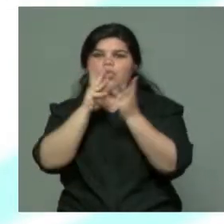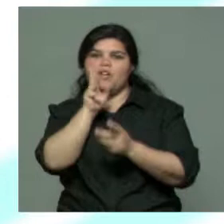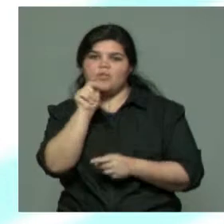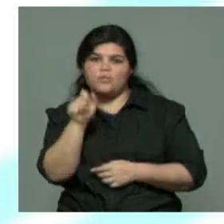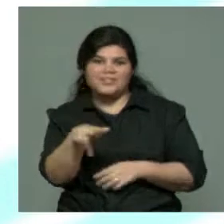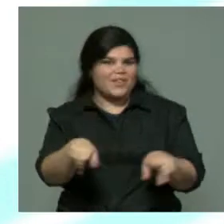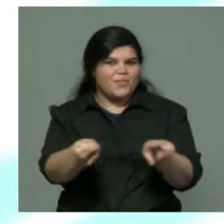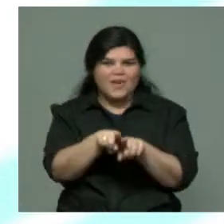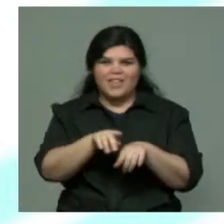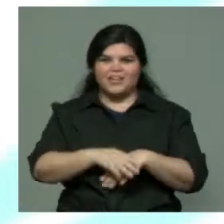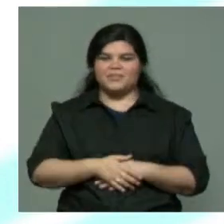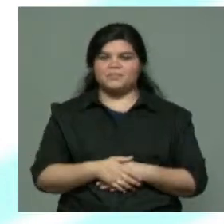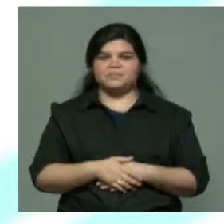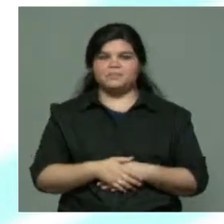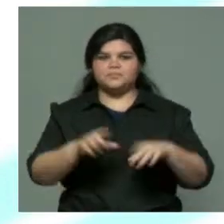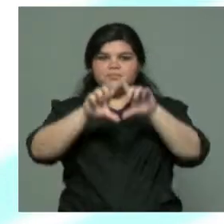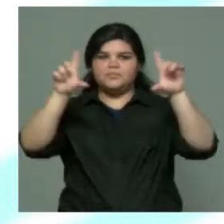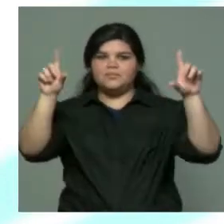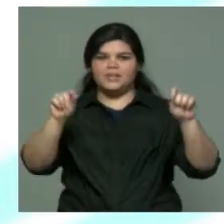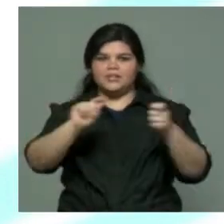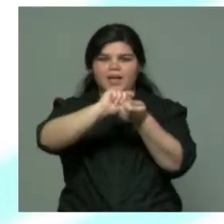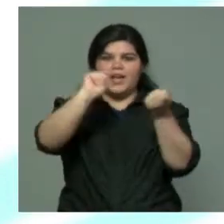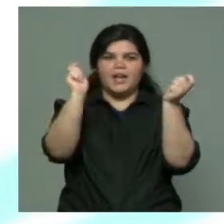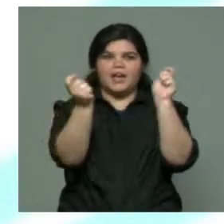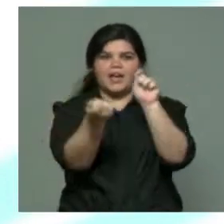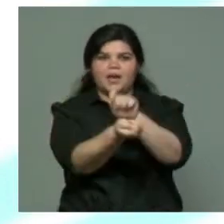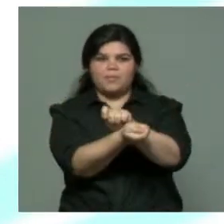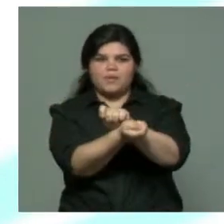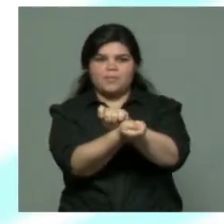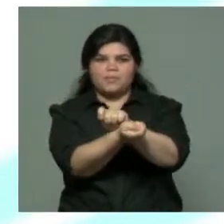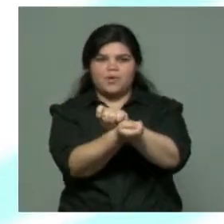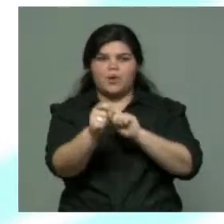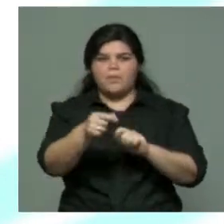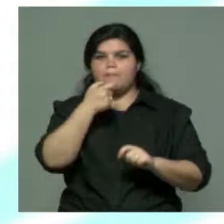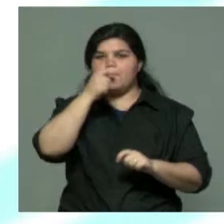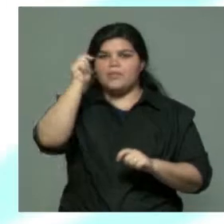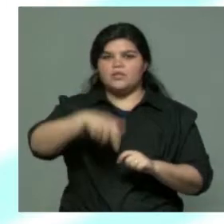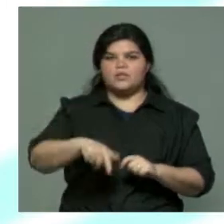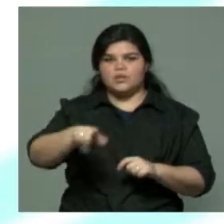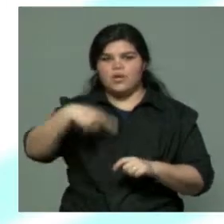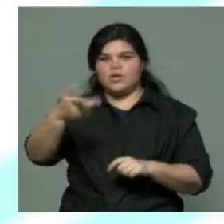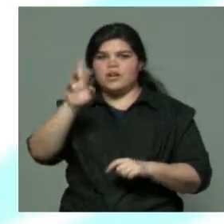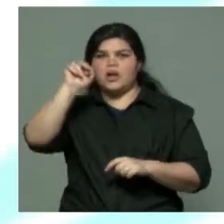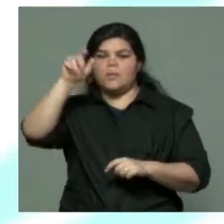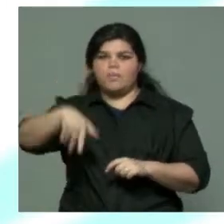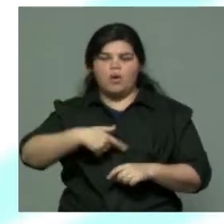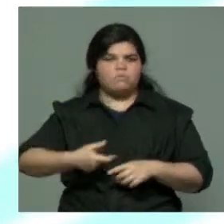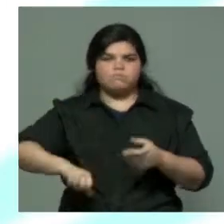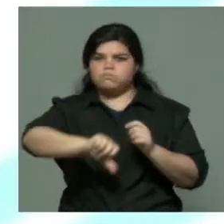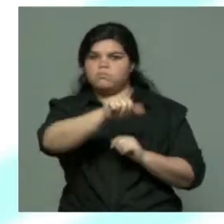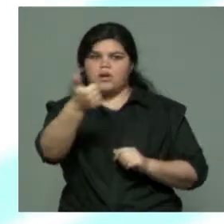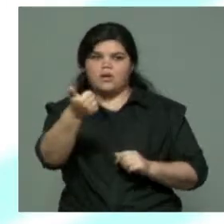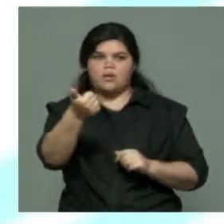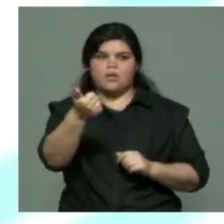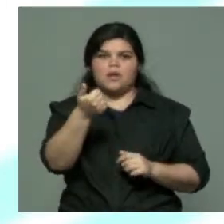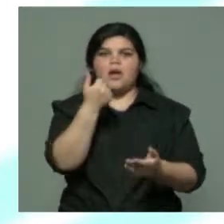El título debería haber sido Cambiemos, arrasó en Mendoza, Ramón dio el batacazo, cayó el PJ y murió el FID. De